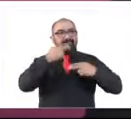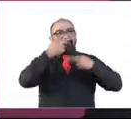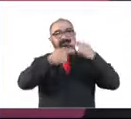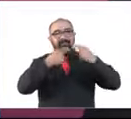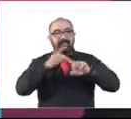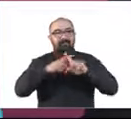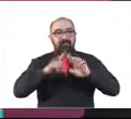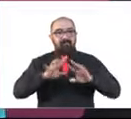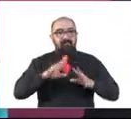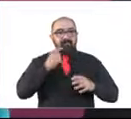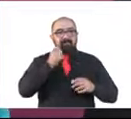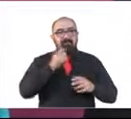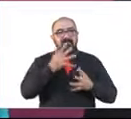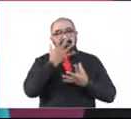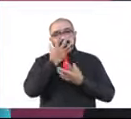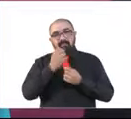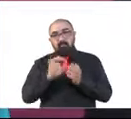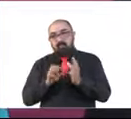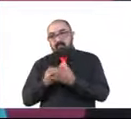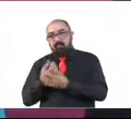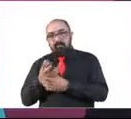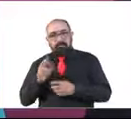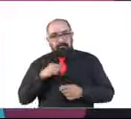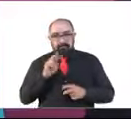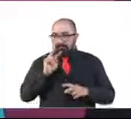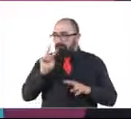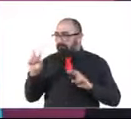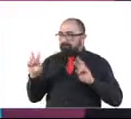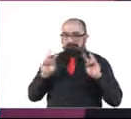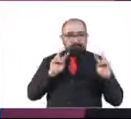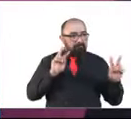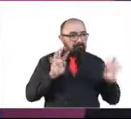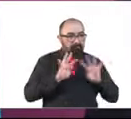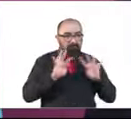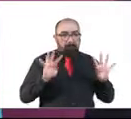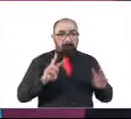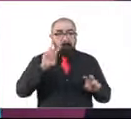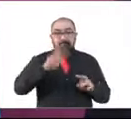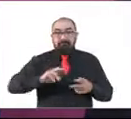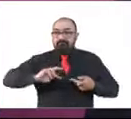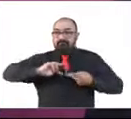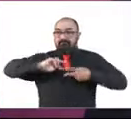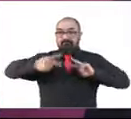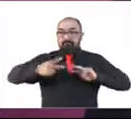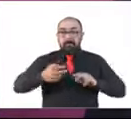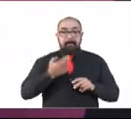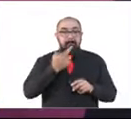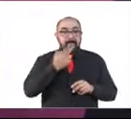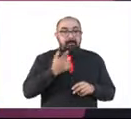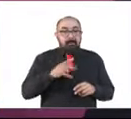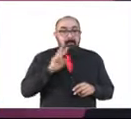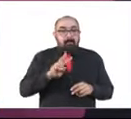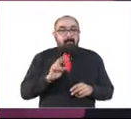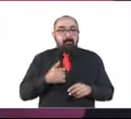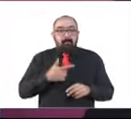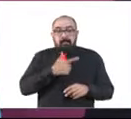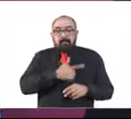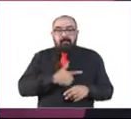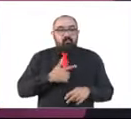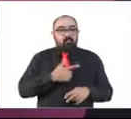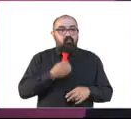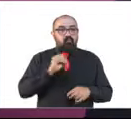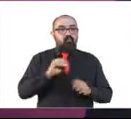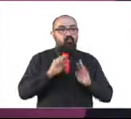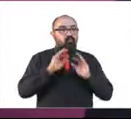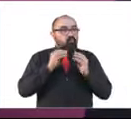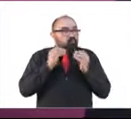catastrófico. Y me da mucho gusto que la visión que se ha presentado en esta mesa es todo lo contrario, es una visión de mucha esperanza. Porque